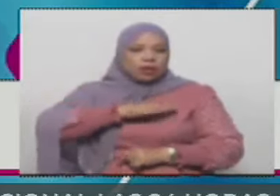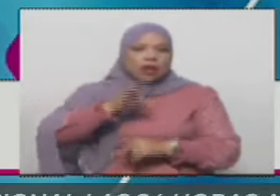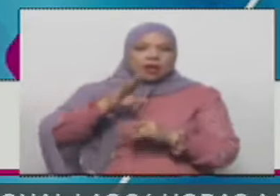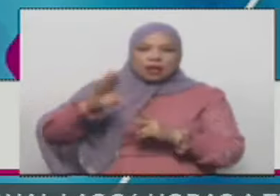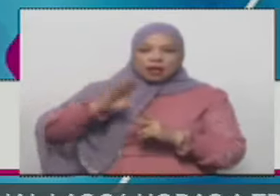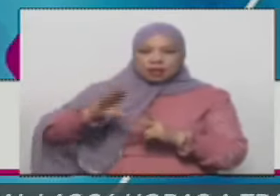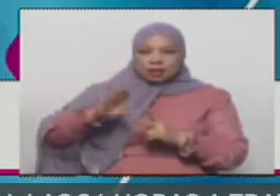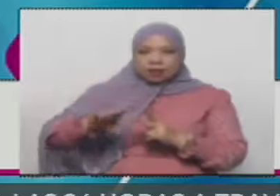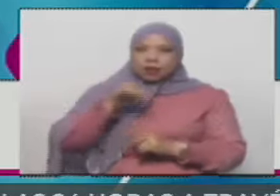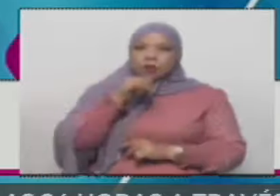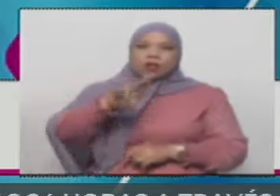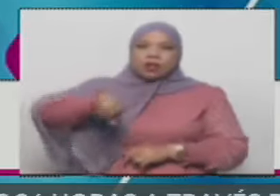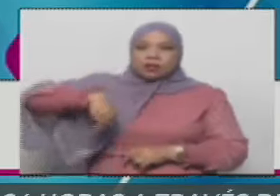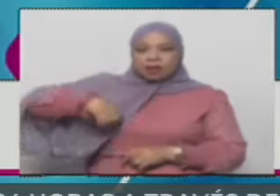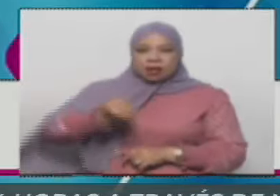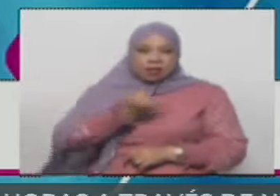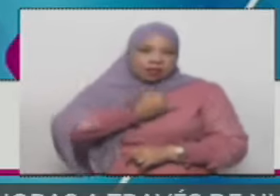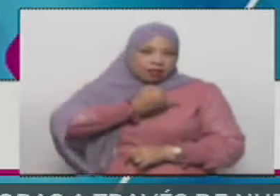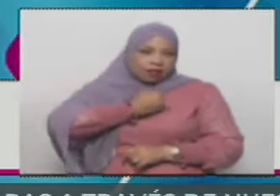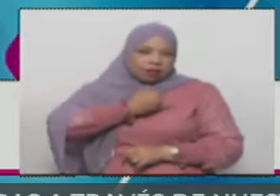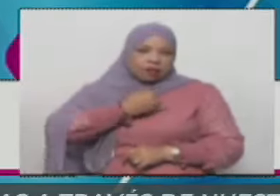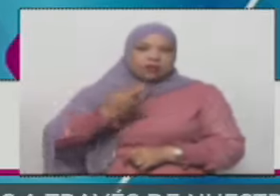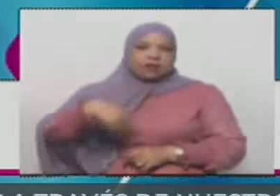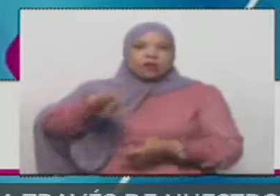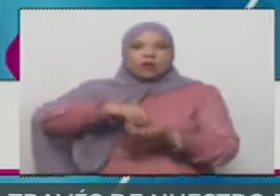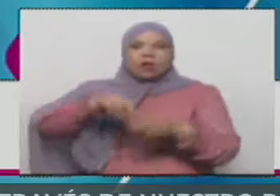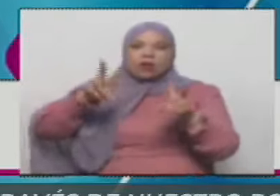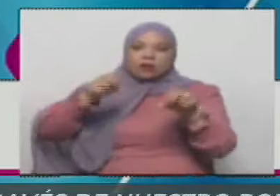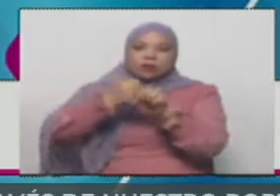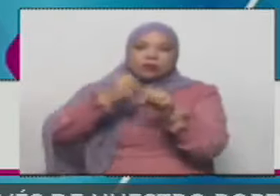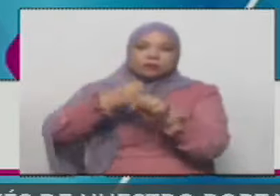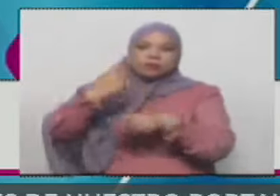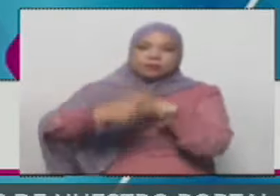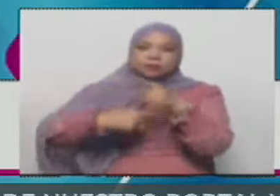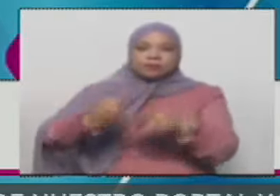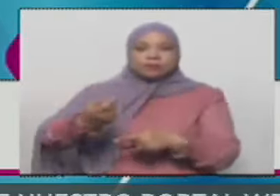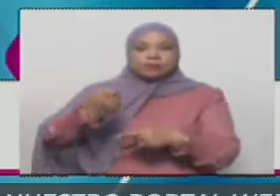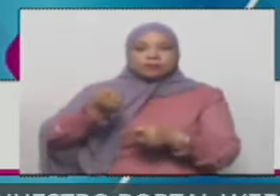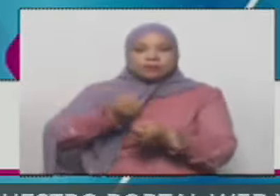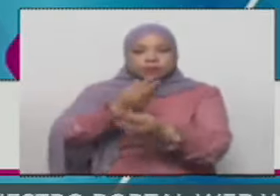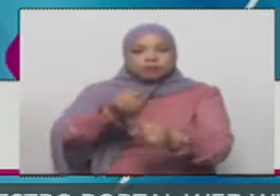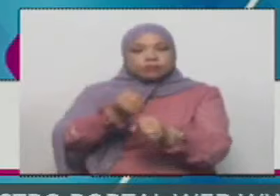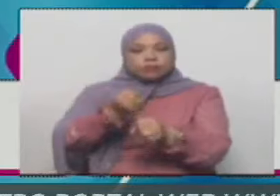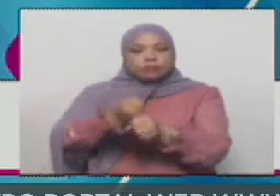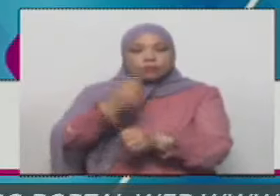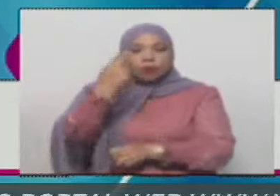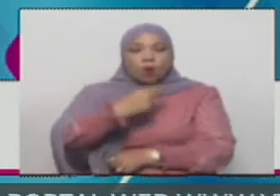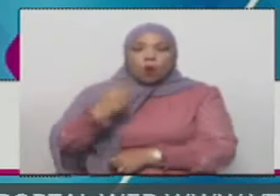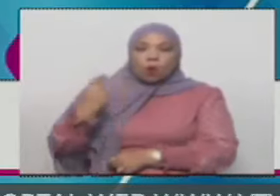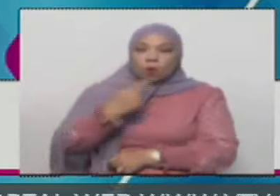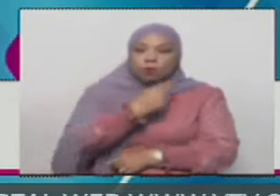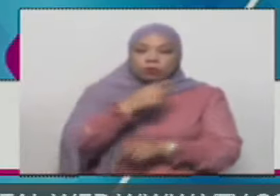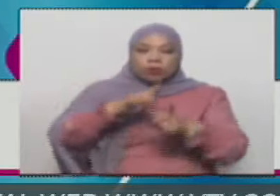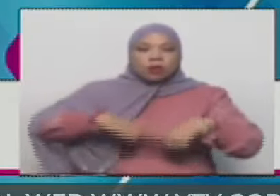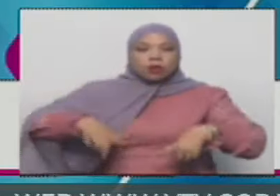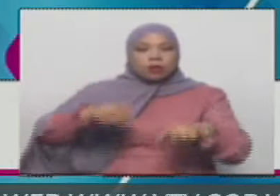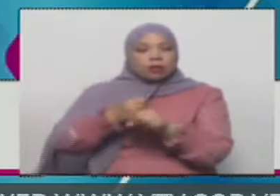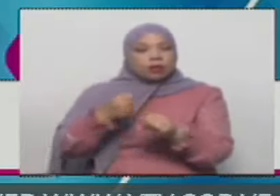características, nuestra identidad reine, mande, ocupe los espacios que tiene que